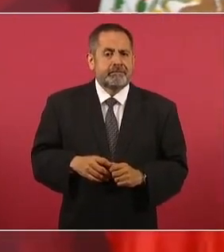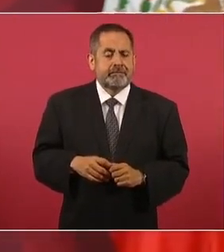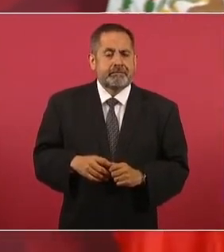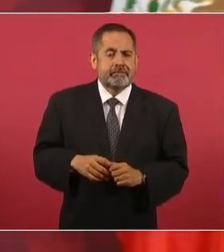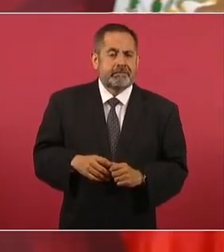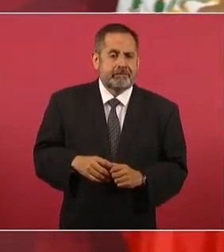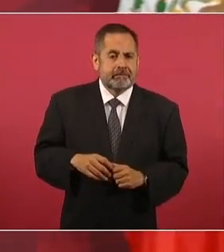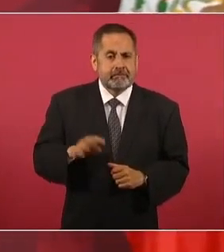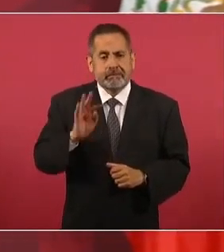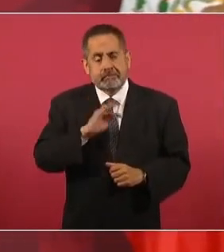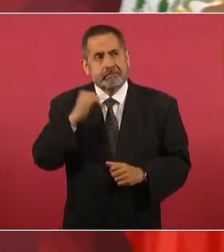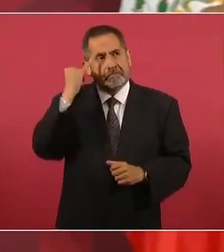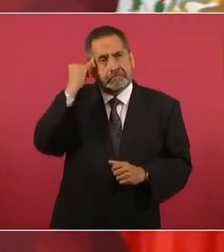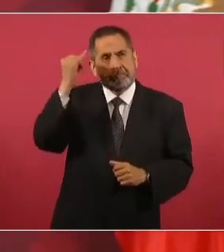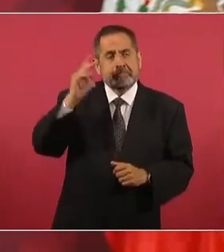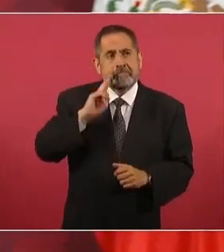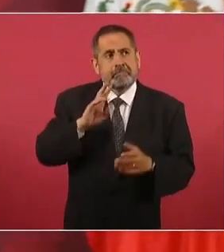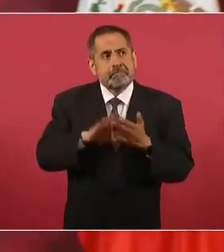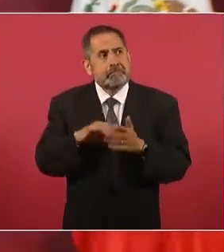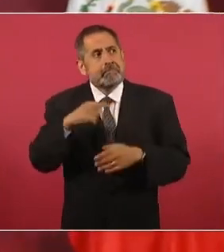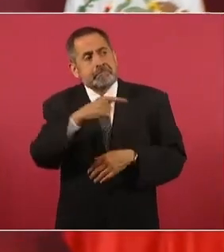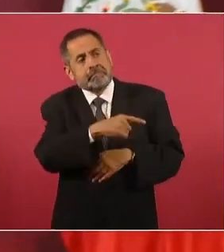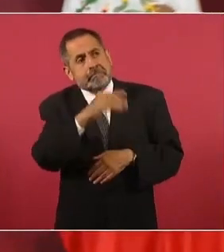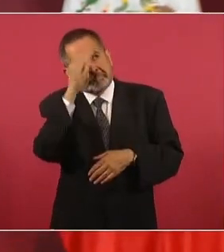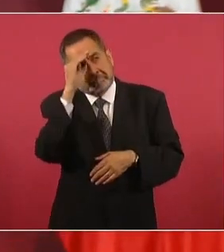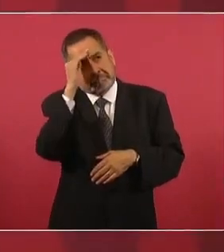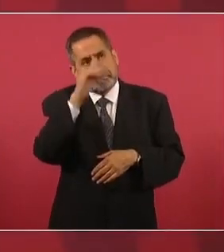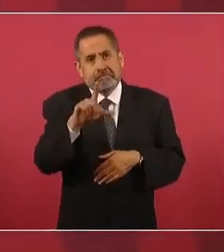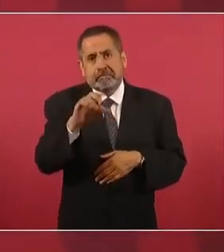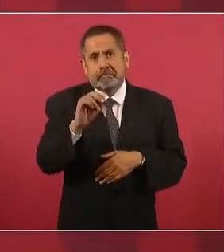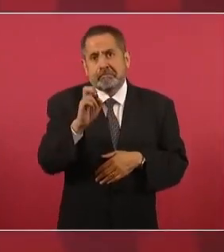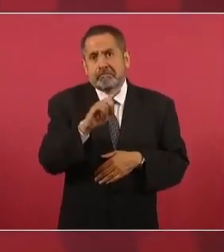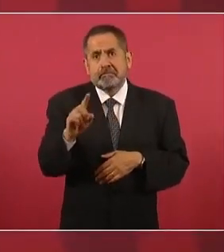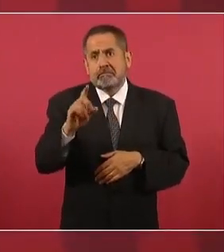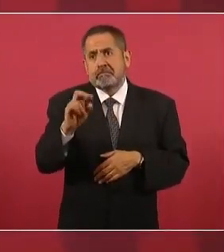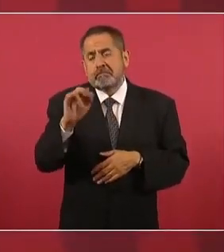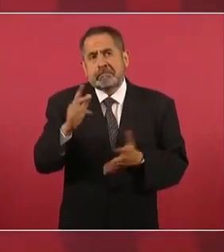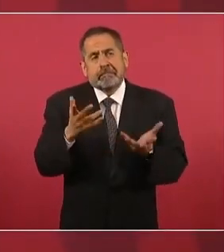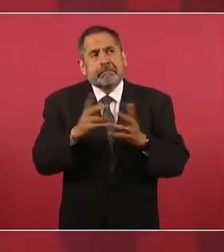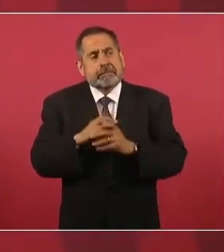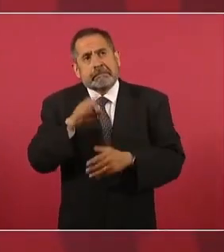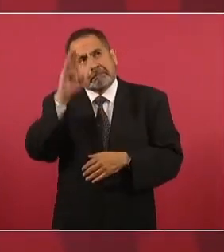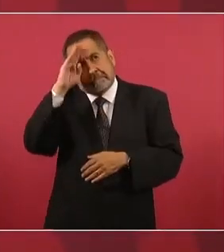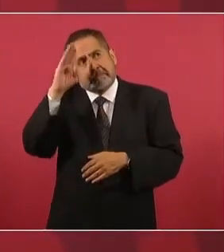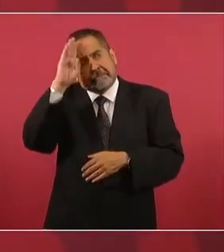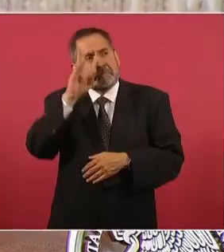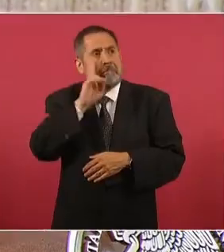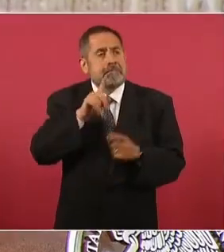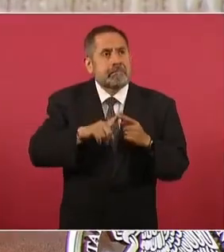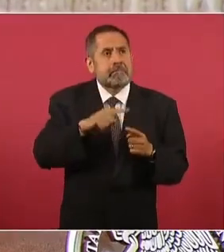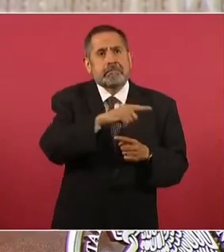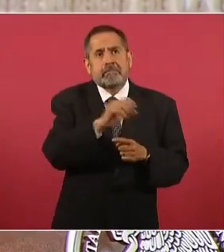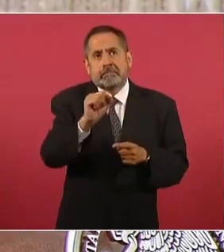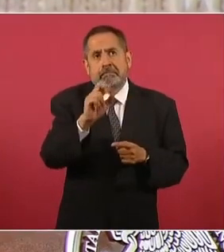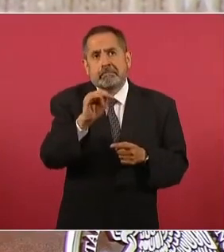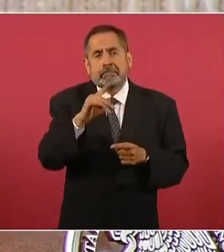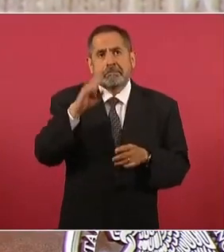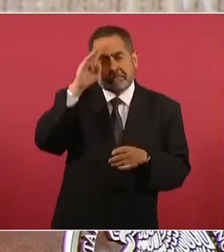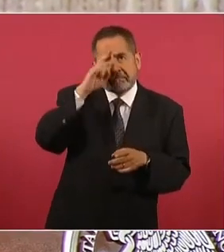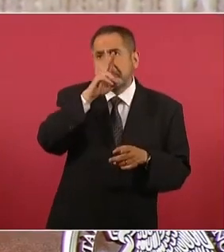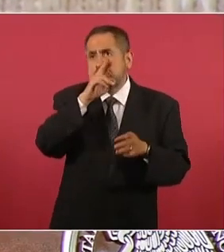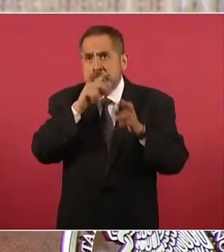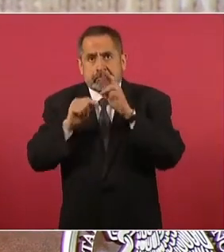estoy pendiente de lo que diga López Dóriga, ¿no? O Sarmiento,